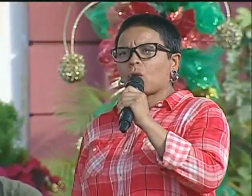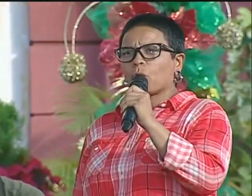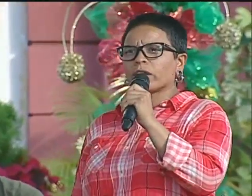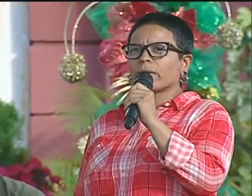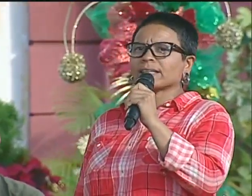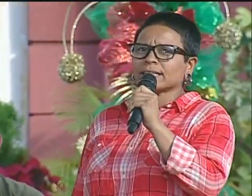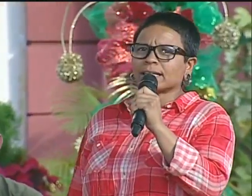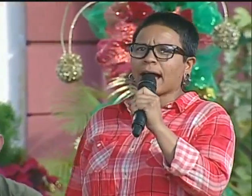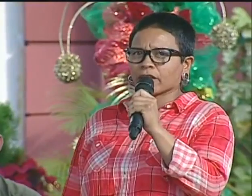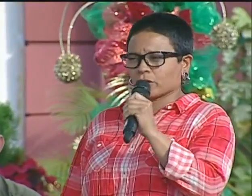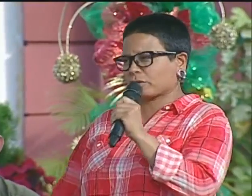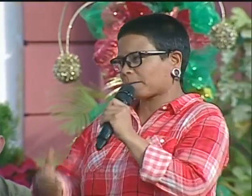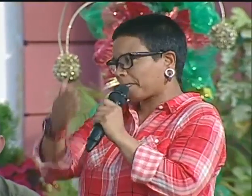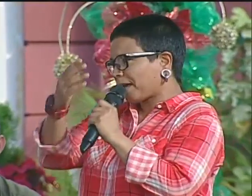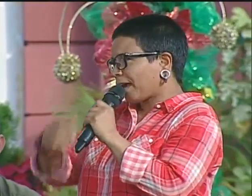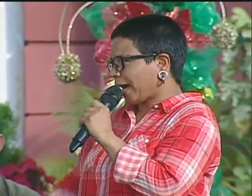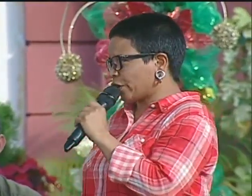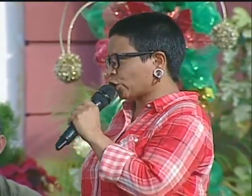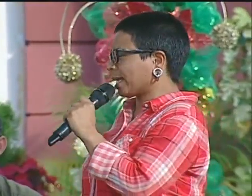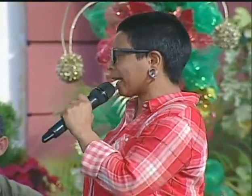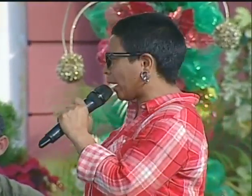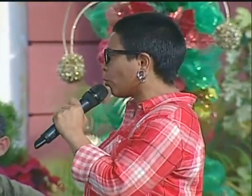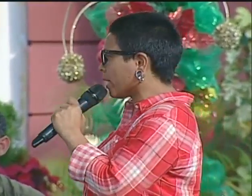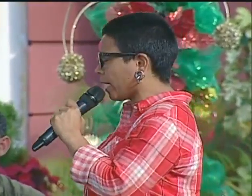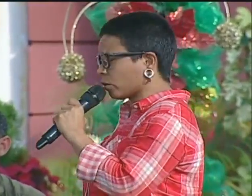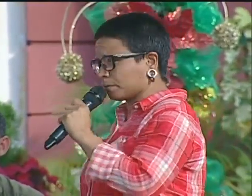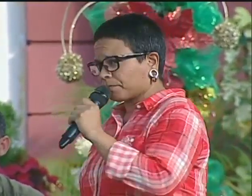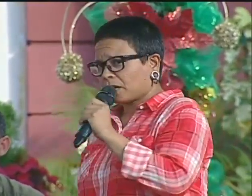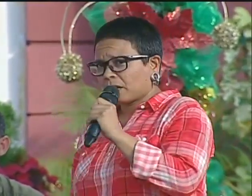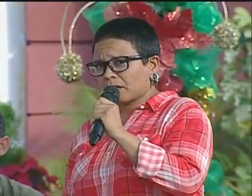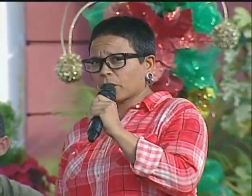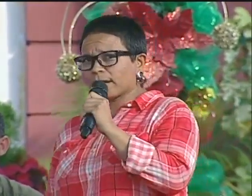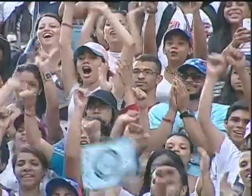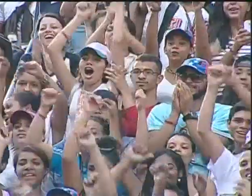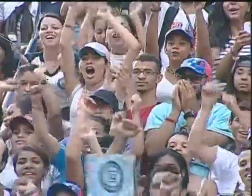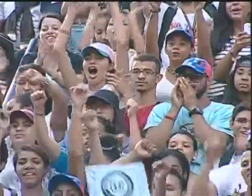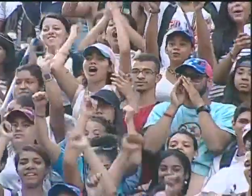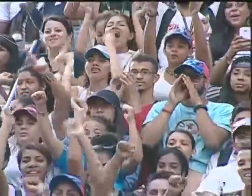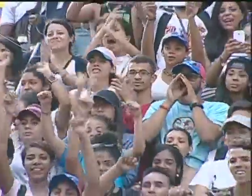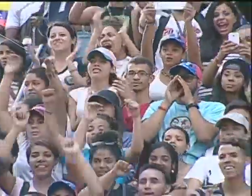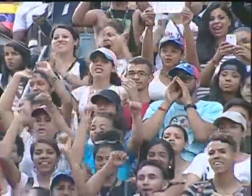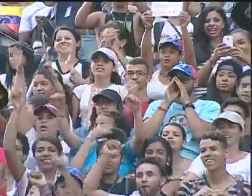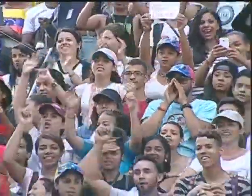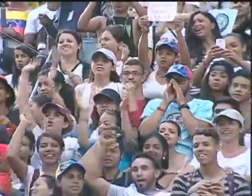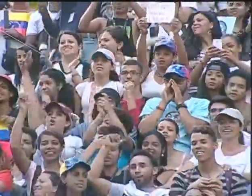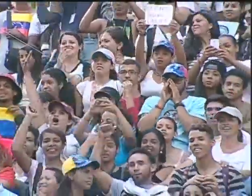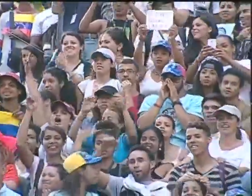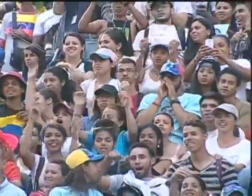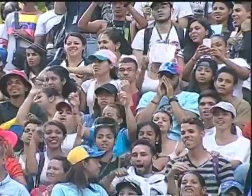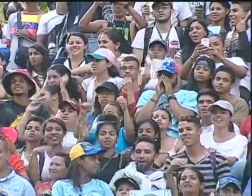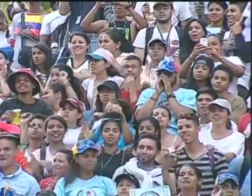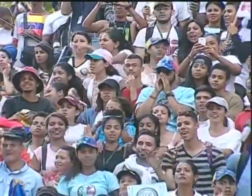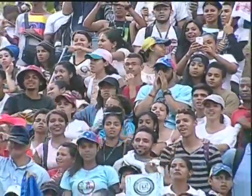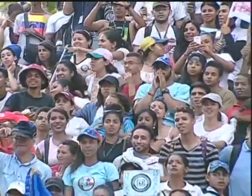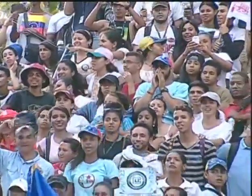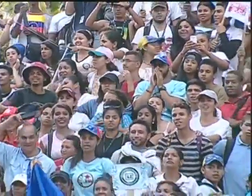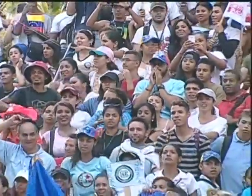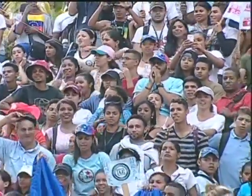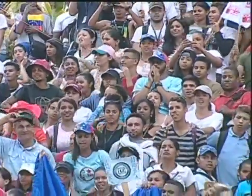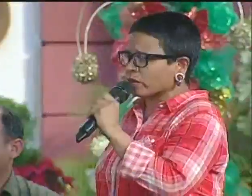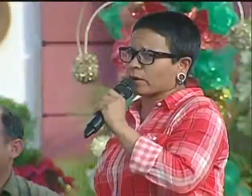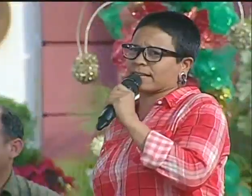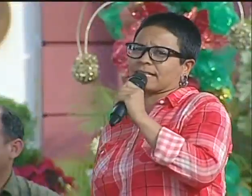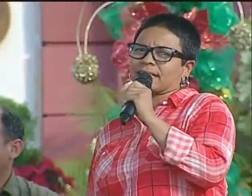colegios universitarios. Ellos se reunieron y nos hicieron la propuesta para que usted